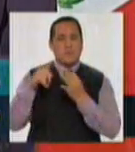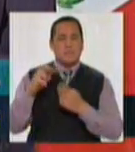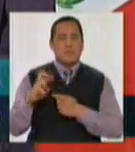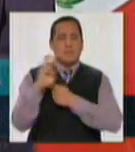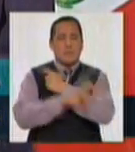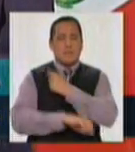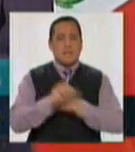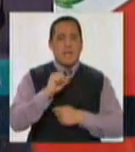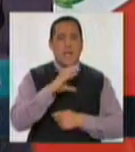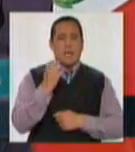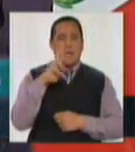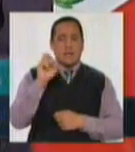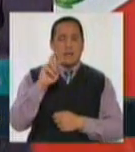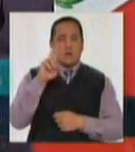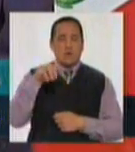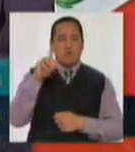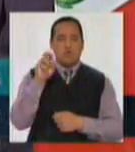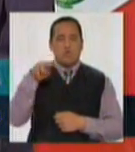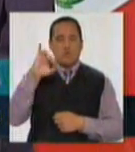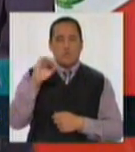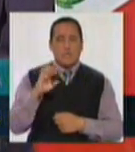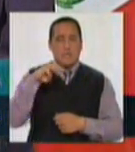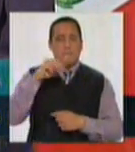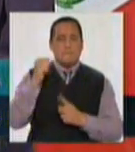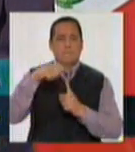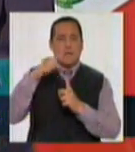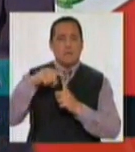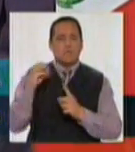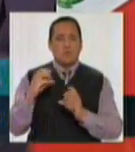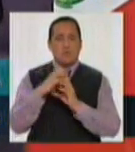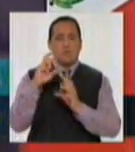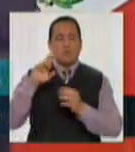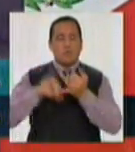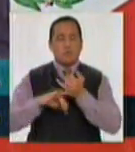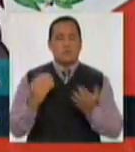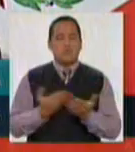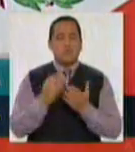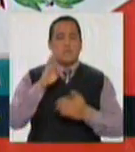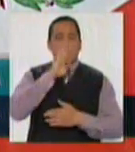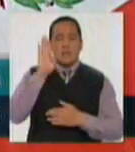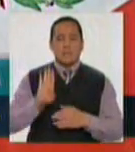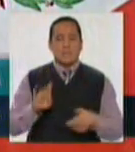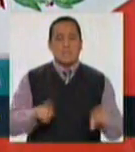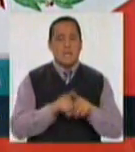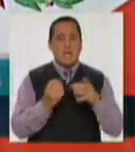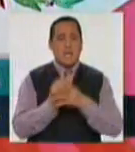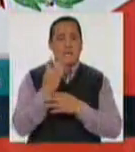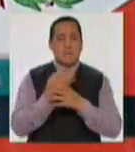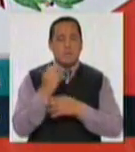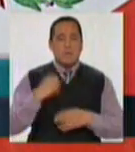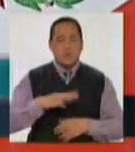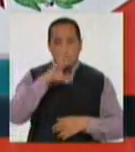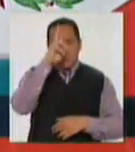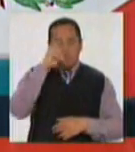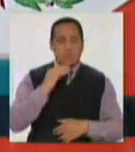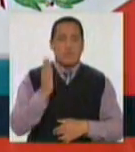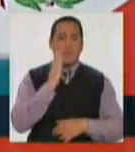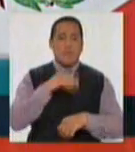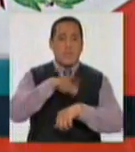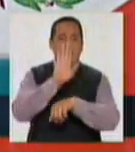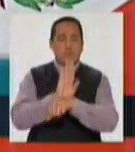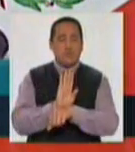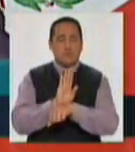del Acre, Rondônia y Mato Grosso en Brasil y a Arequipa y Cusco y Madre de Dios en el